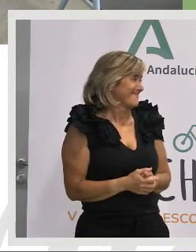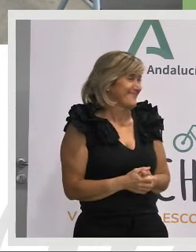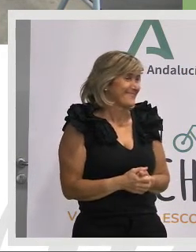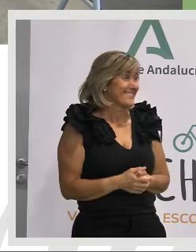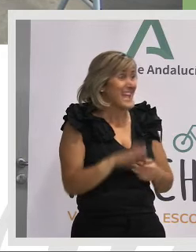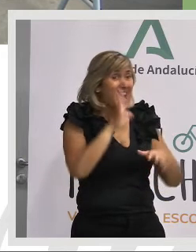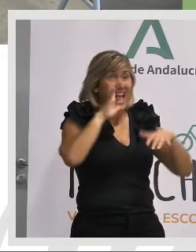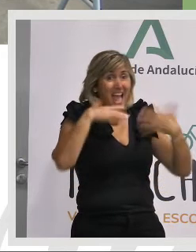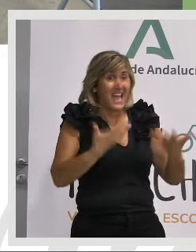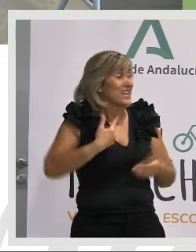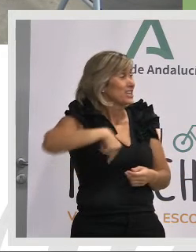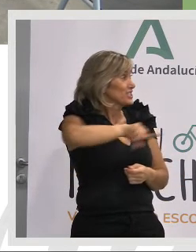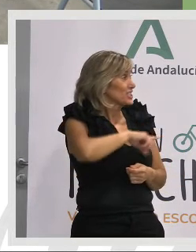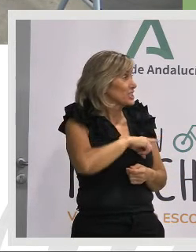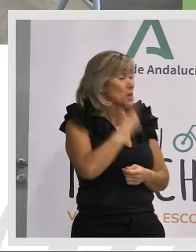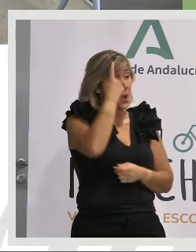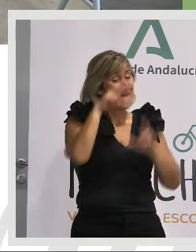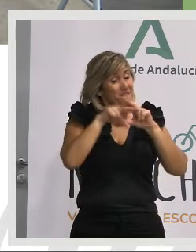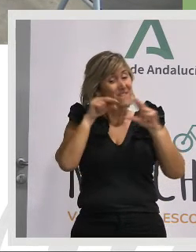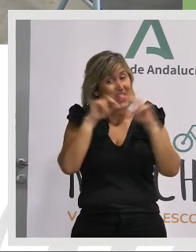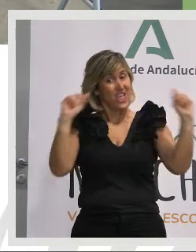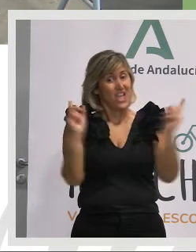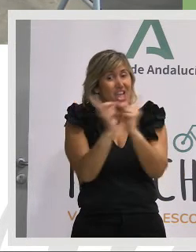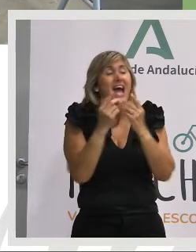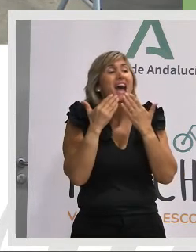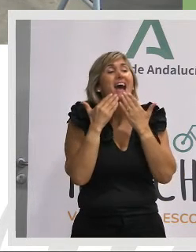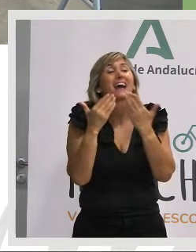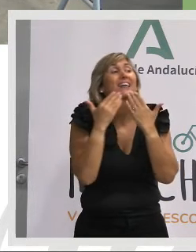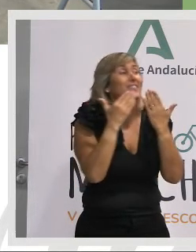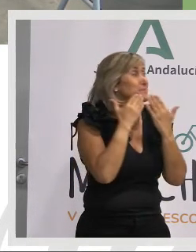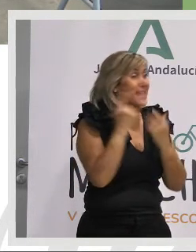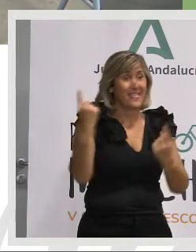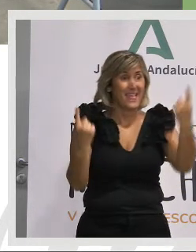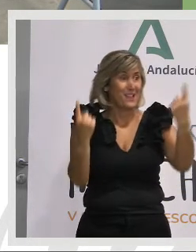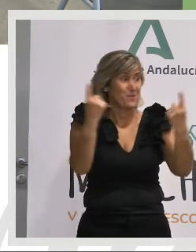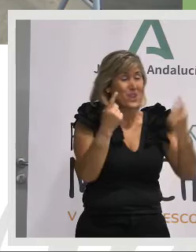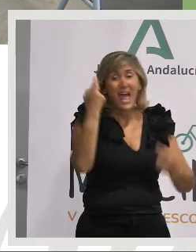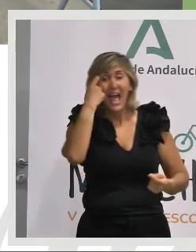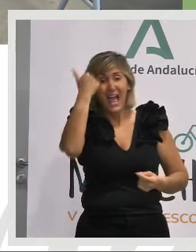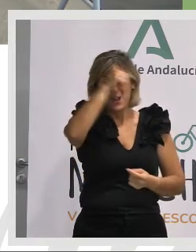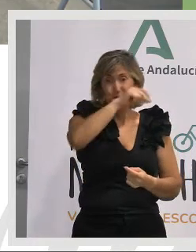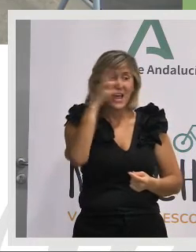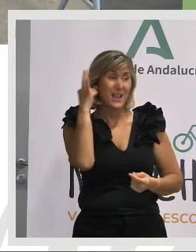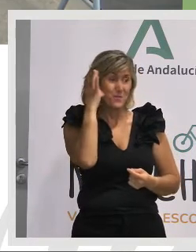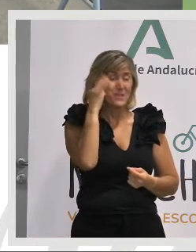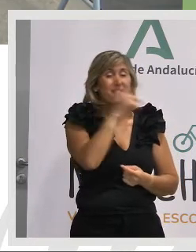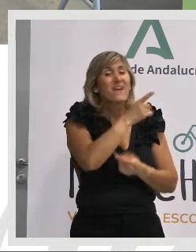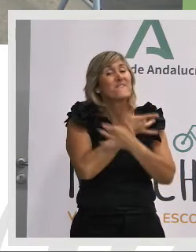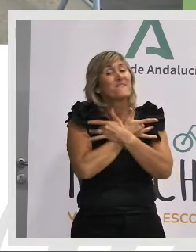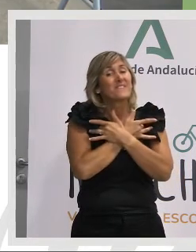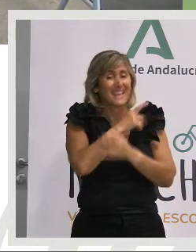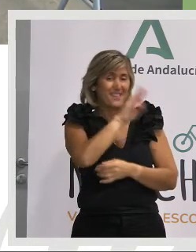Bueno, tenemos un pequeño vídeo también de agradecimiento de algunos de los alumnos, alumnas del Centro Virgen del Pilar.